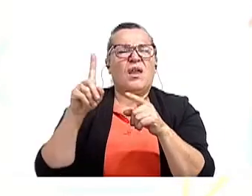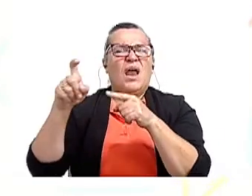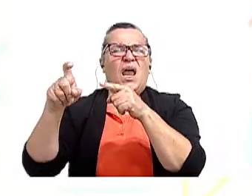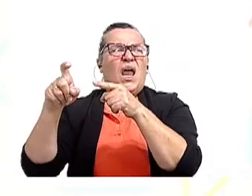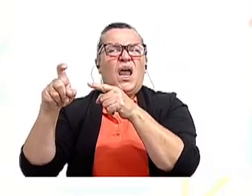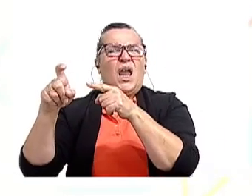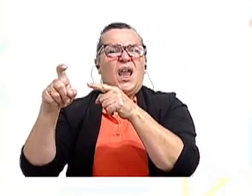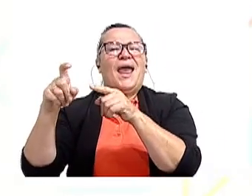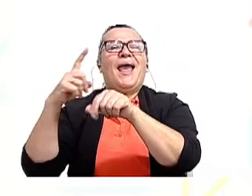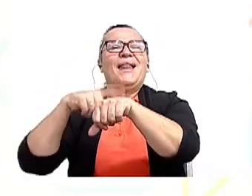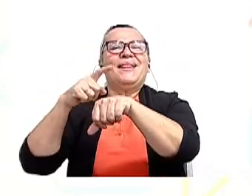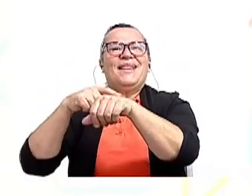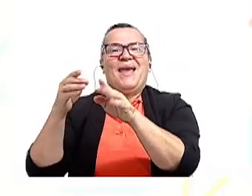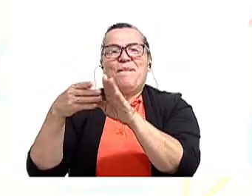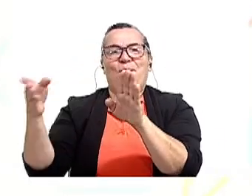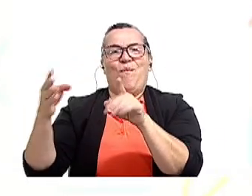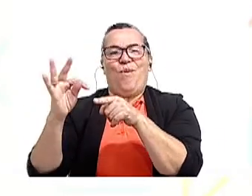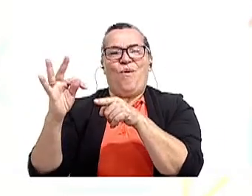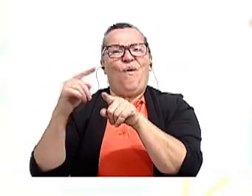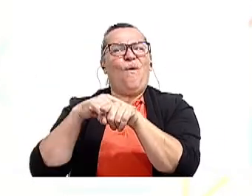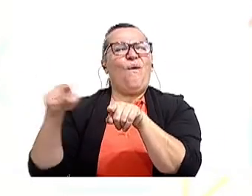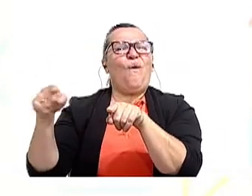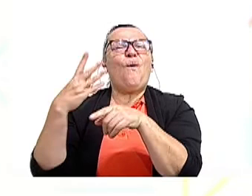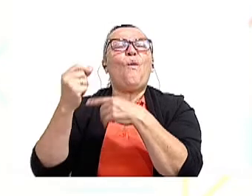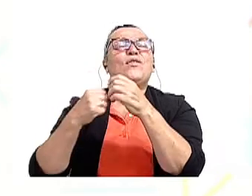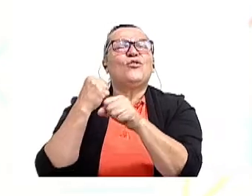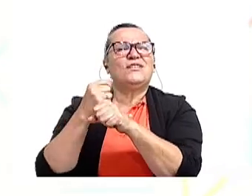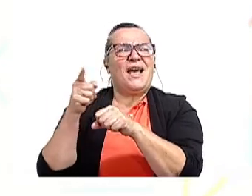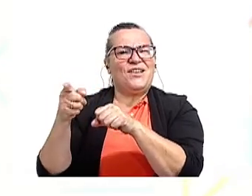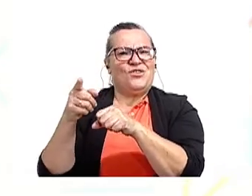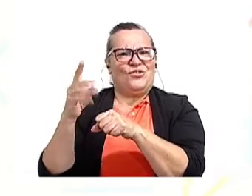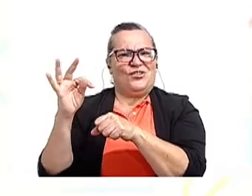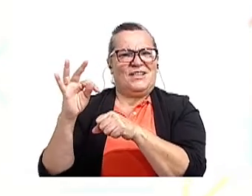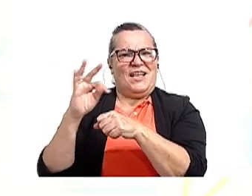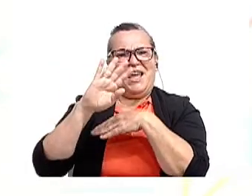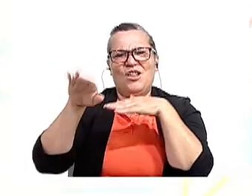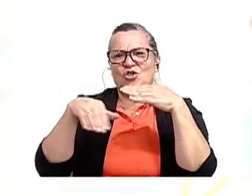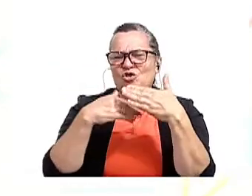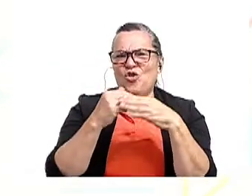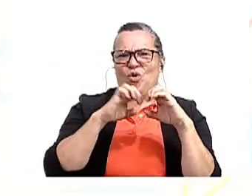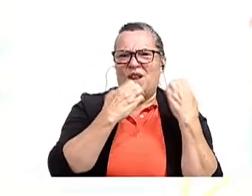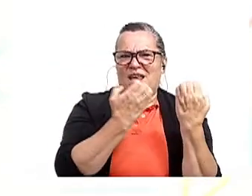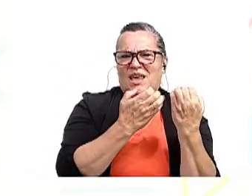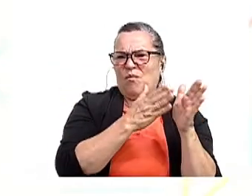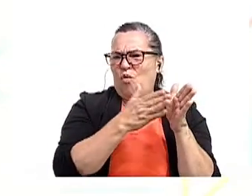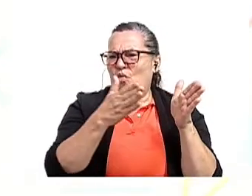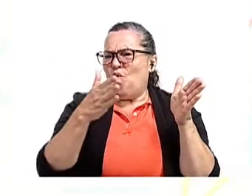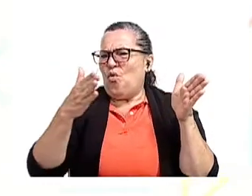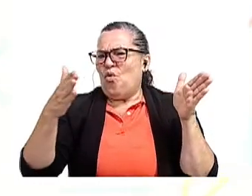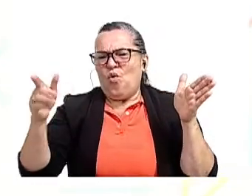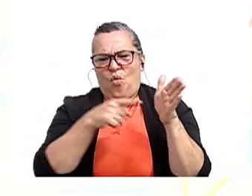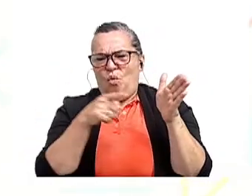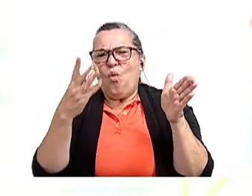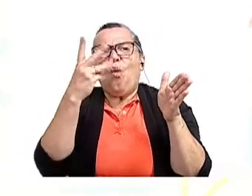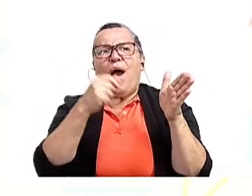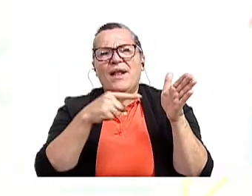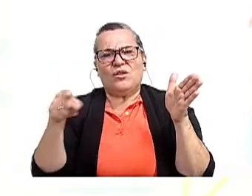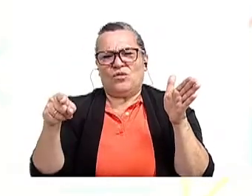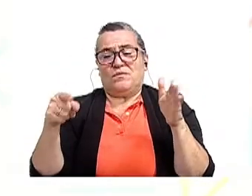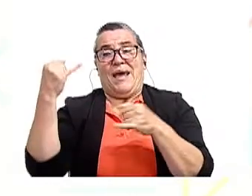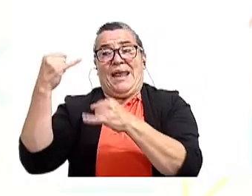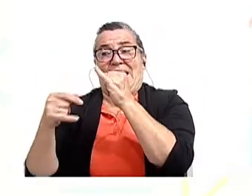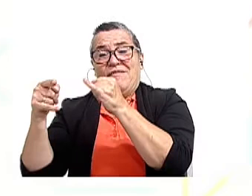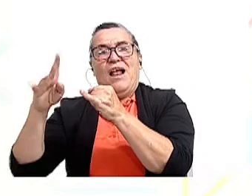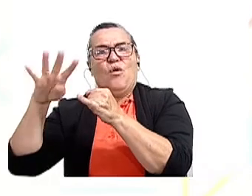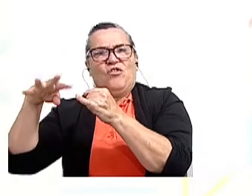El tiempo. Queremos saber cuántos años tiene de uso todo el equipo de cómputo. ¿Qué hacemos entonces? Vamos